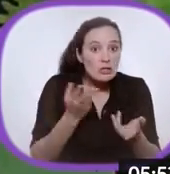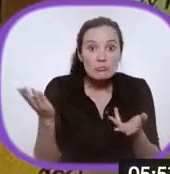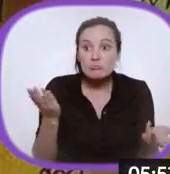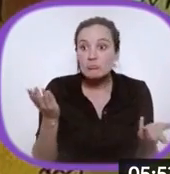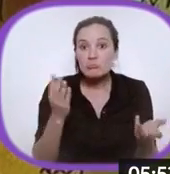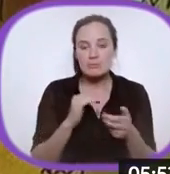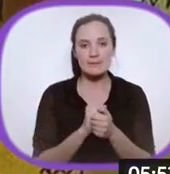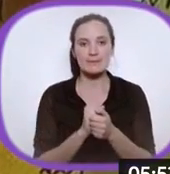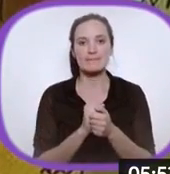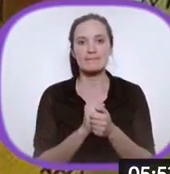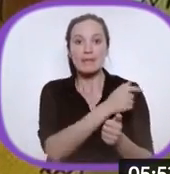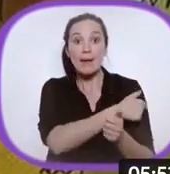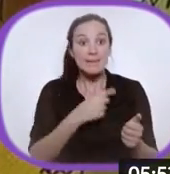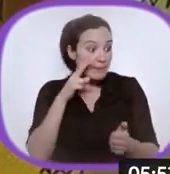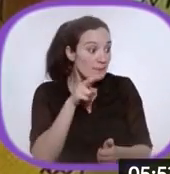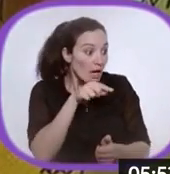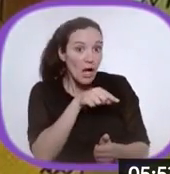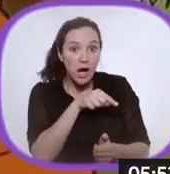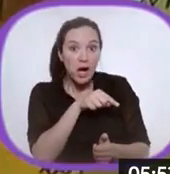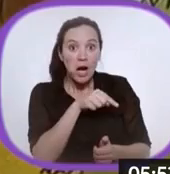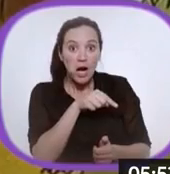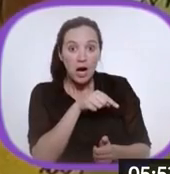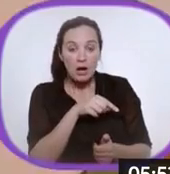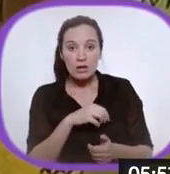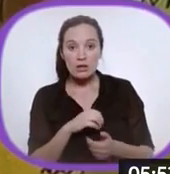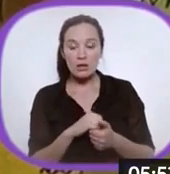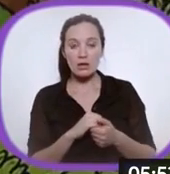¡Tornasol! Capitán, mire esto.